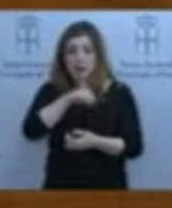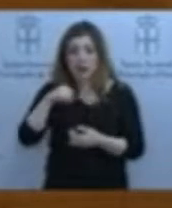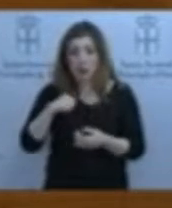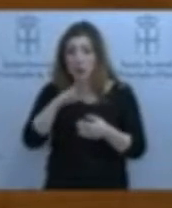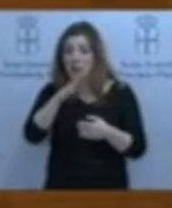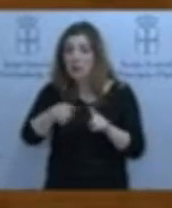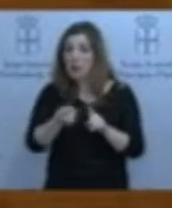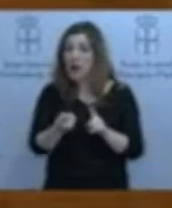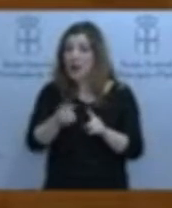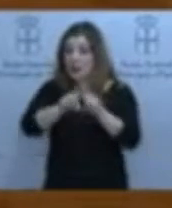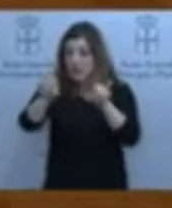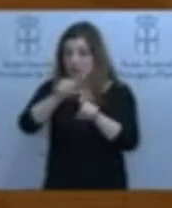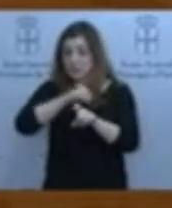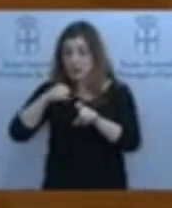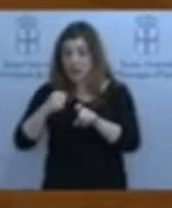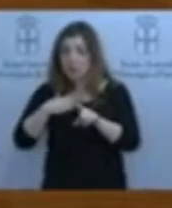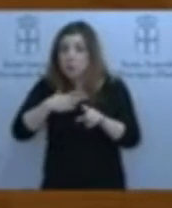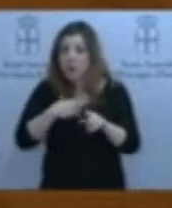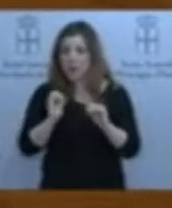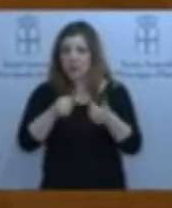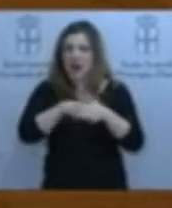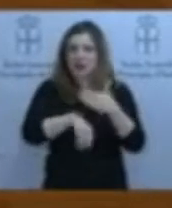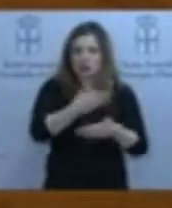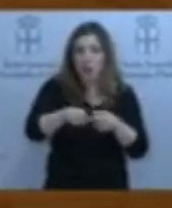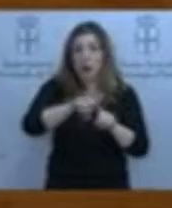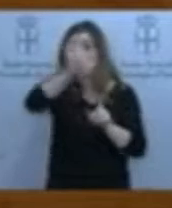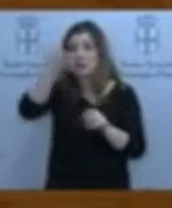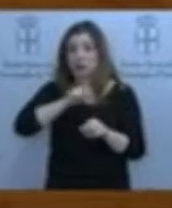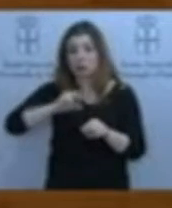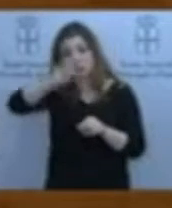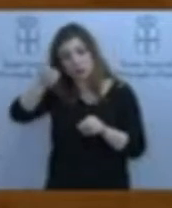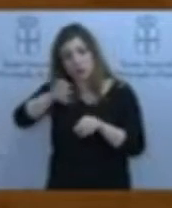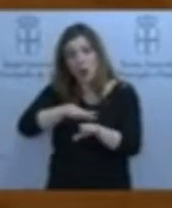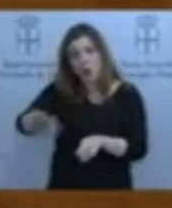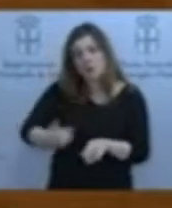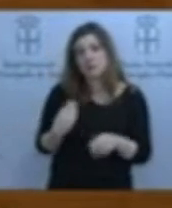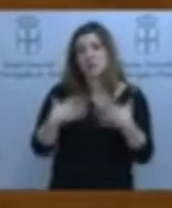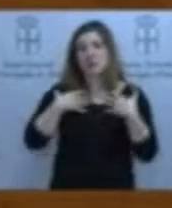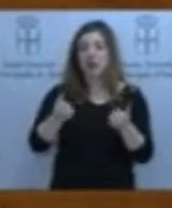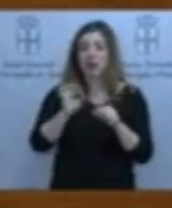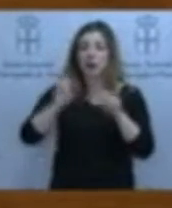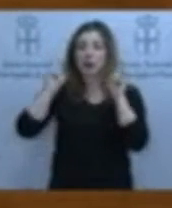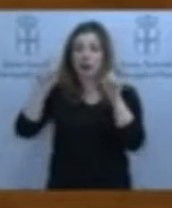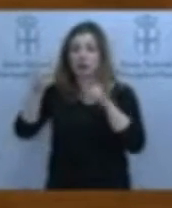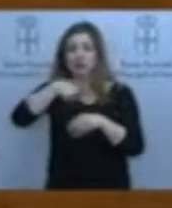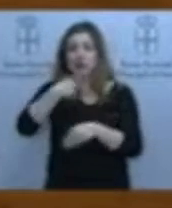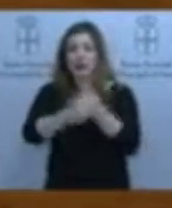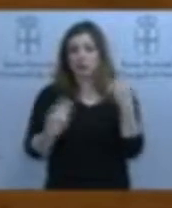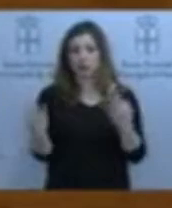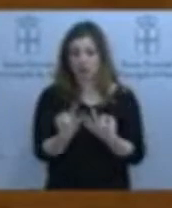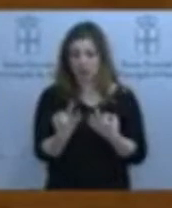entren empresas privadas a gestionar, como ya hicieron en algunas comunidades autónomas donde gobiernan, la sanidad o la educación, lo que estamos haciendo